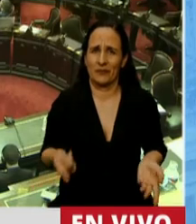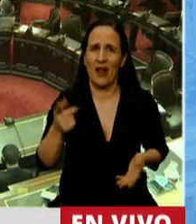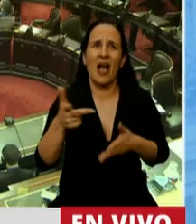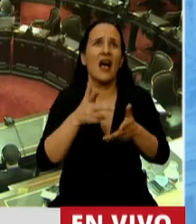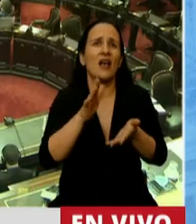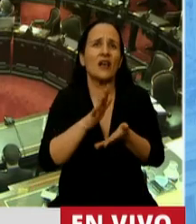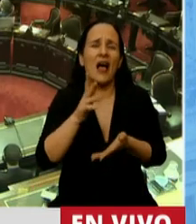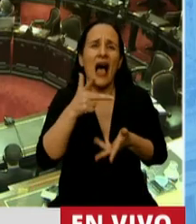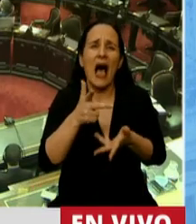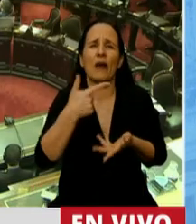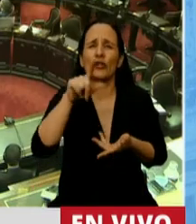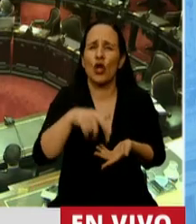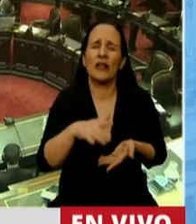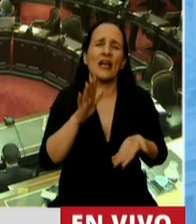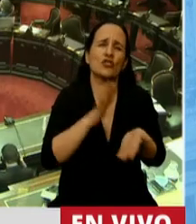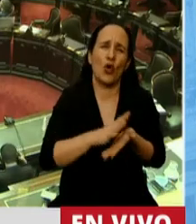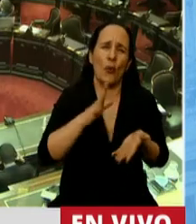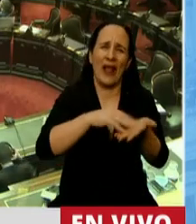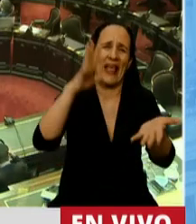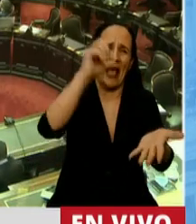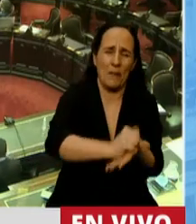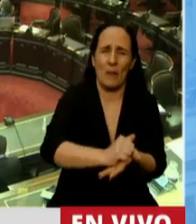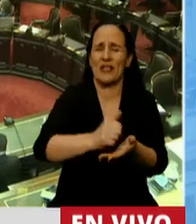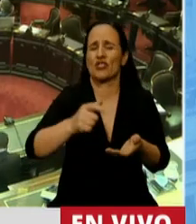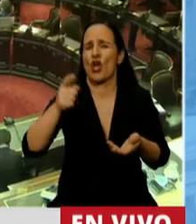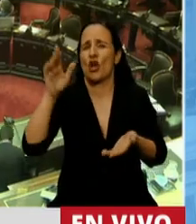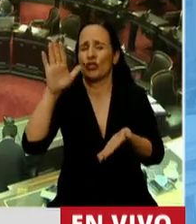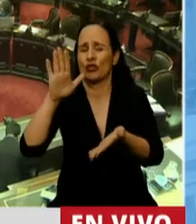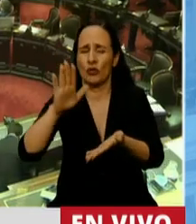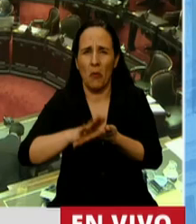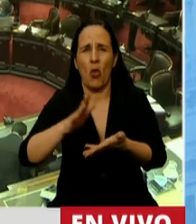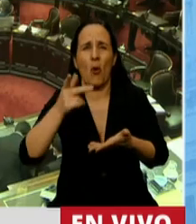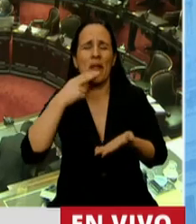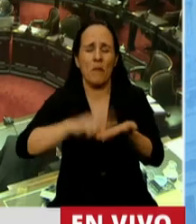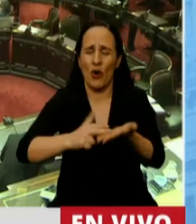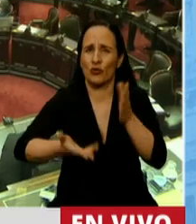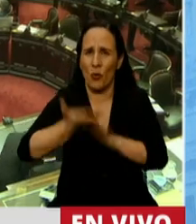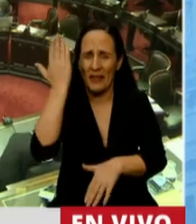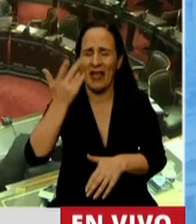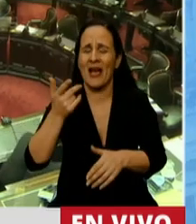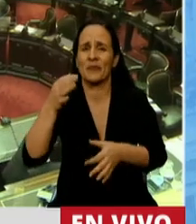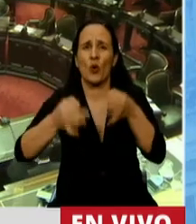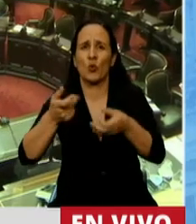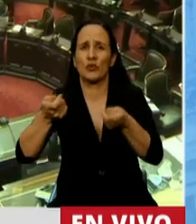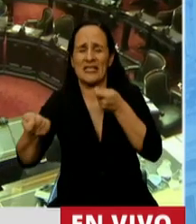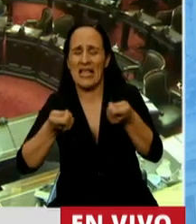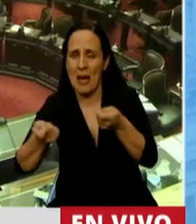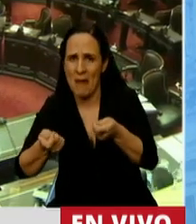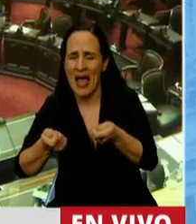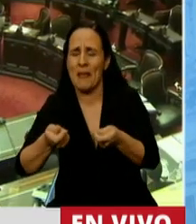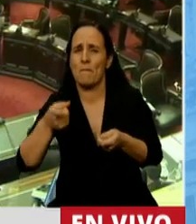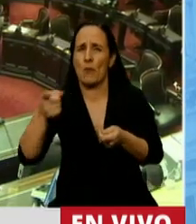propiedad privada todo el día de expropiación aumentar impuestos manipula la justicia trabas legislativas